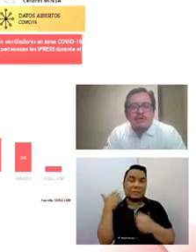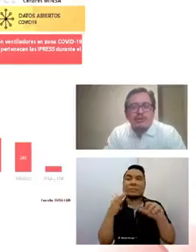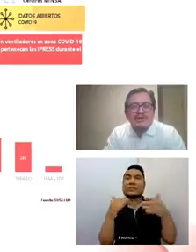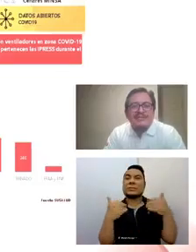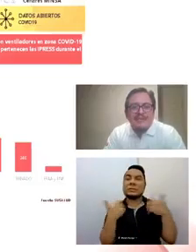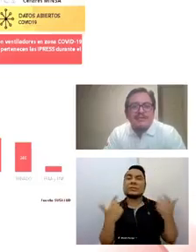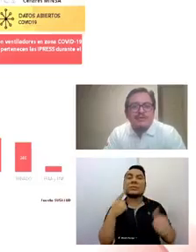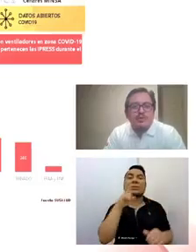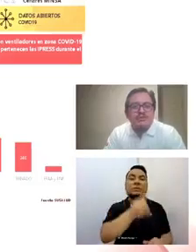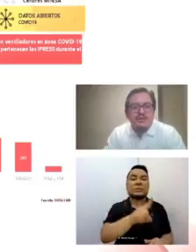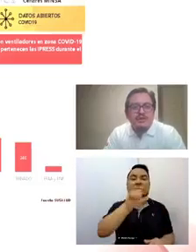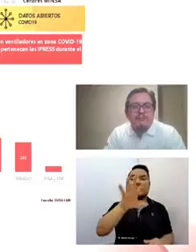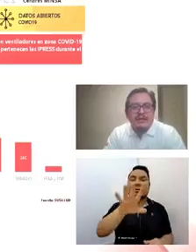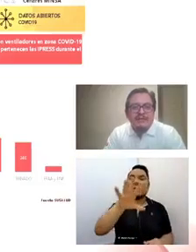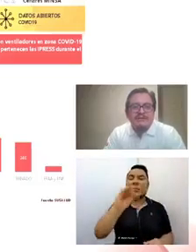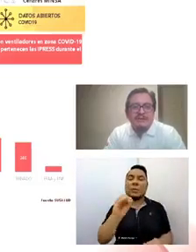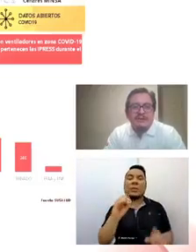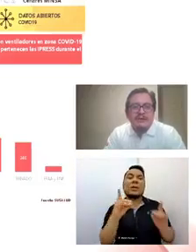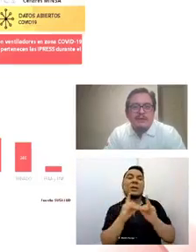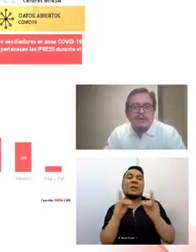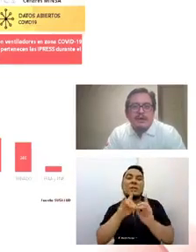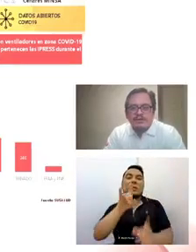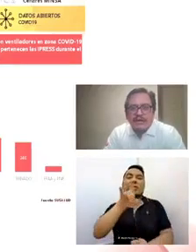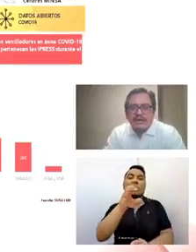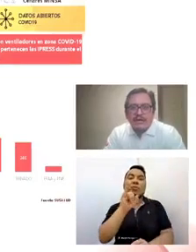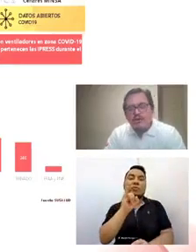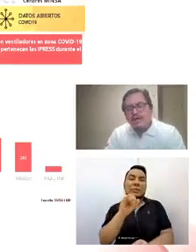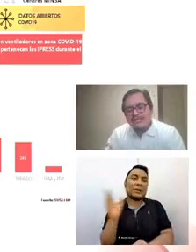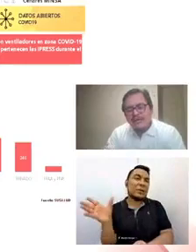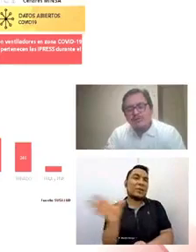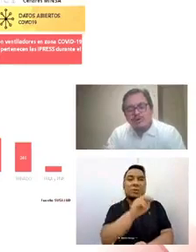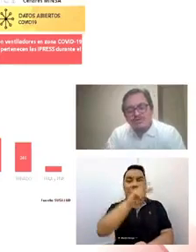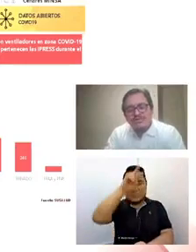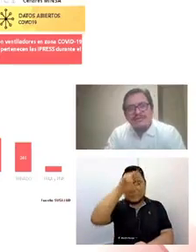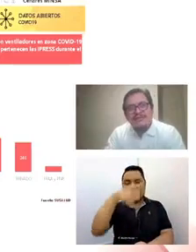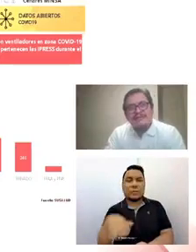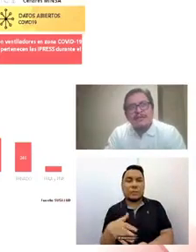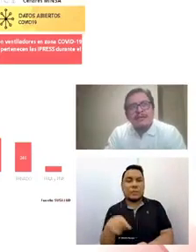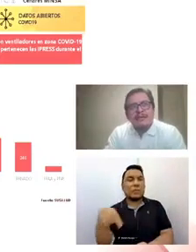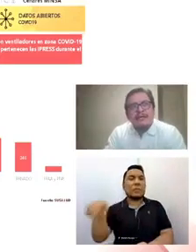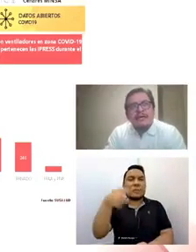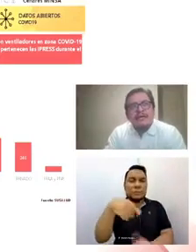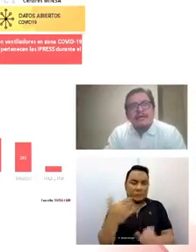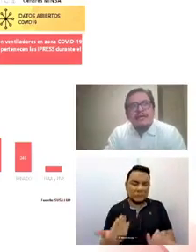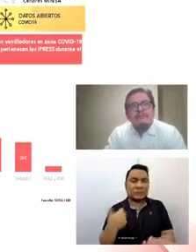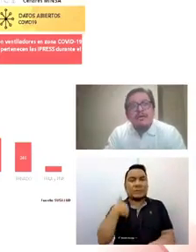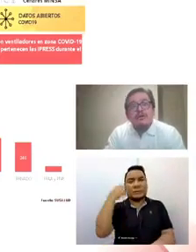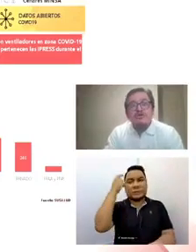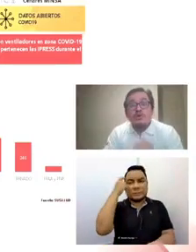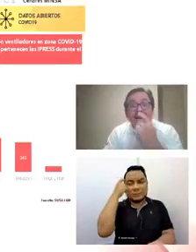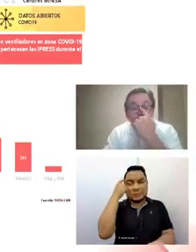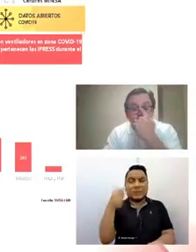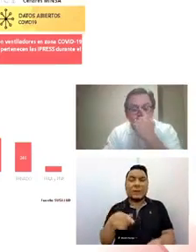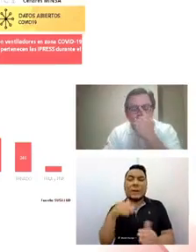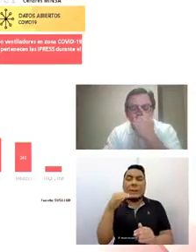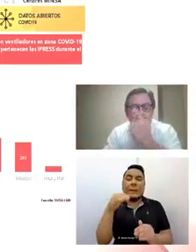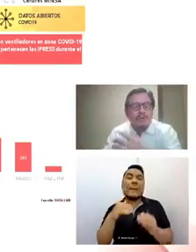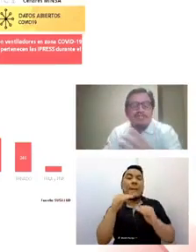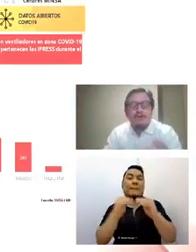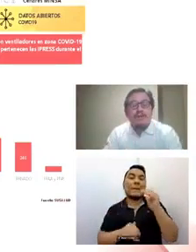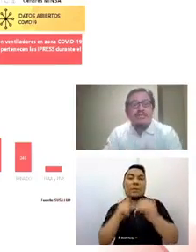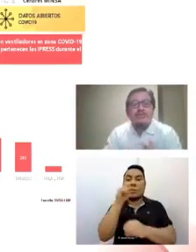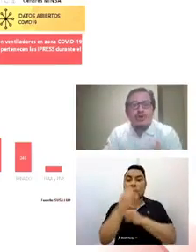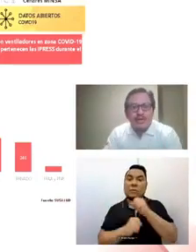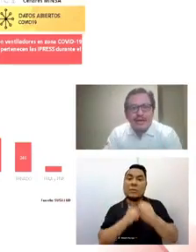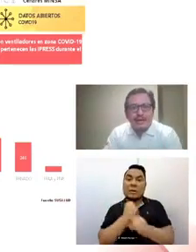aproximadamente 150 camas UCI en todo el país. O sea, quiero que seamos conscientes que en menos de un año, y esto no